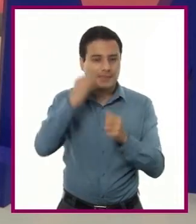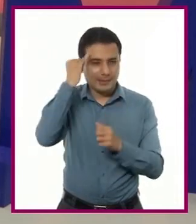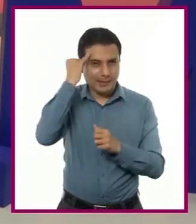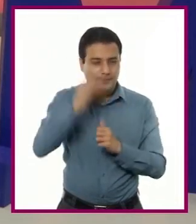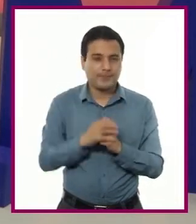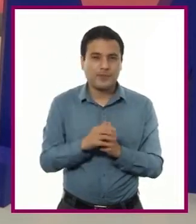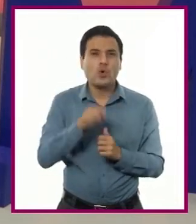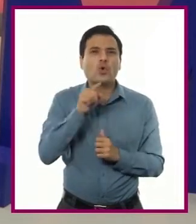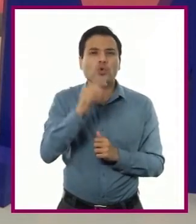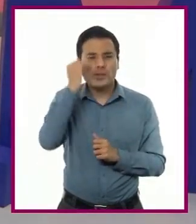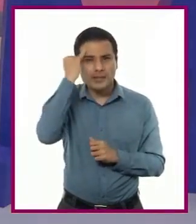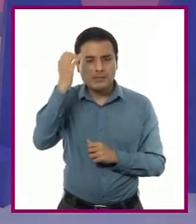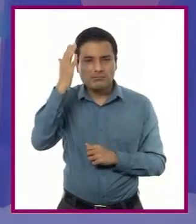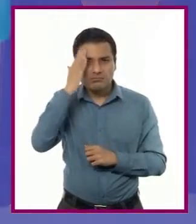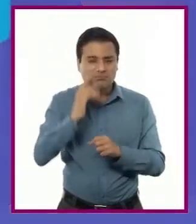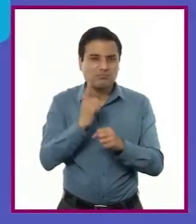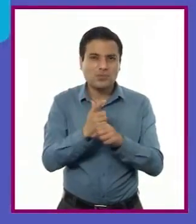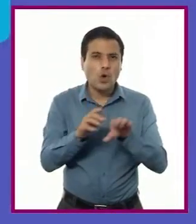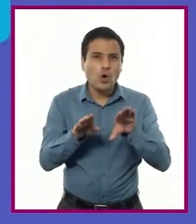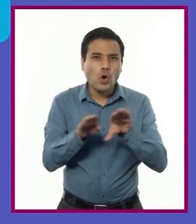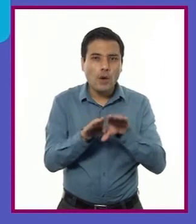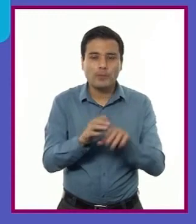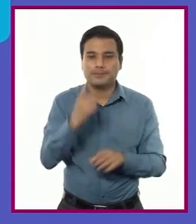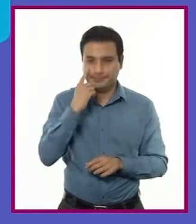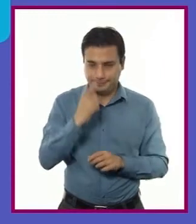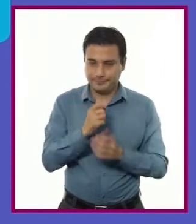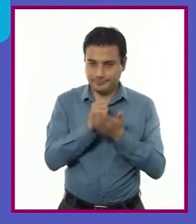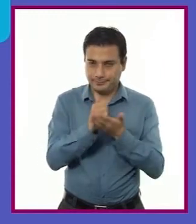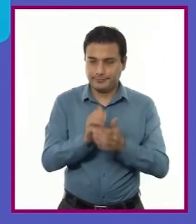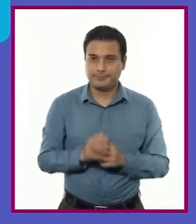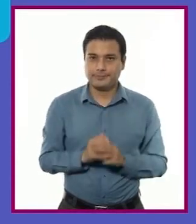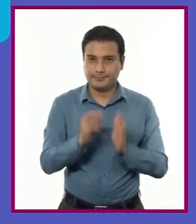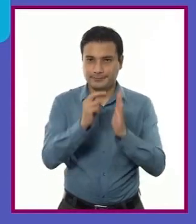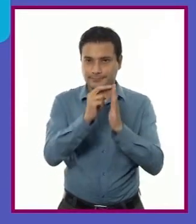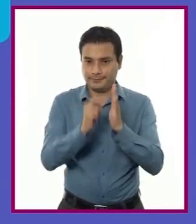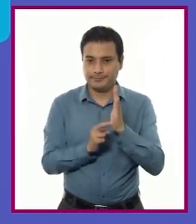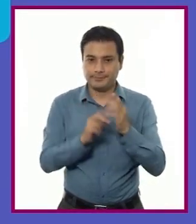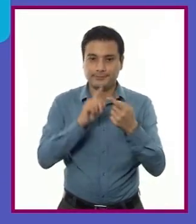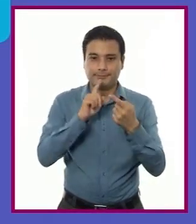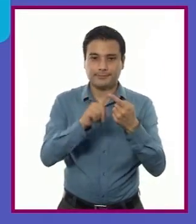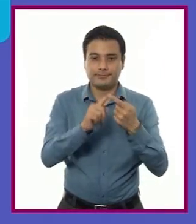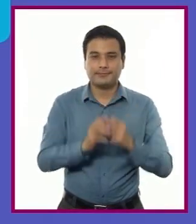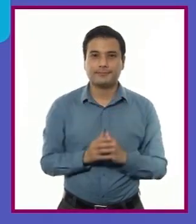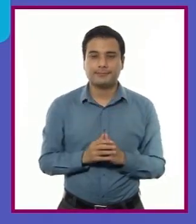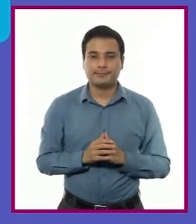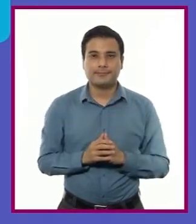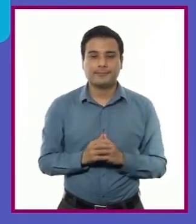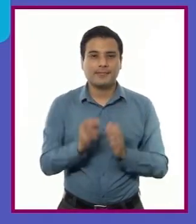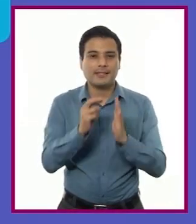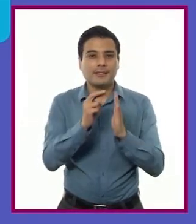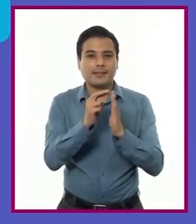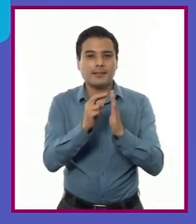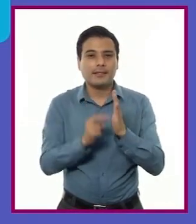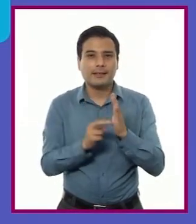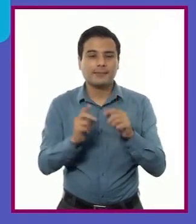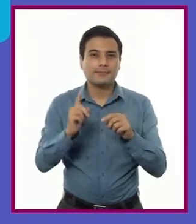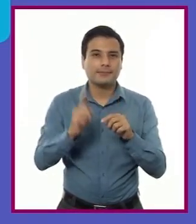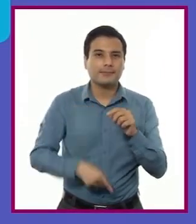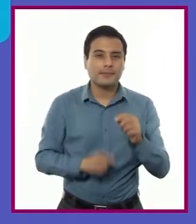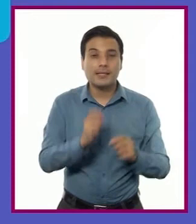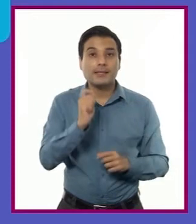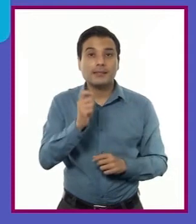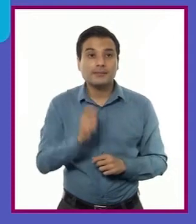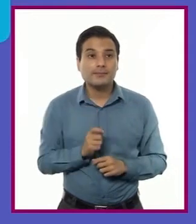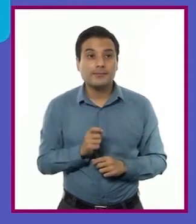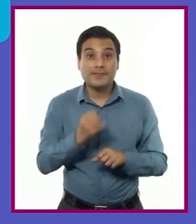aplicar las siguientes reglas. 1. Regla de omisión o supresión. Consiste en eliminar la información que